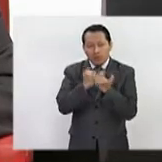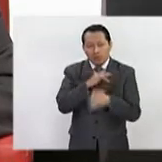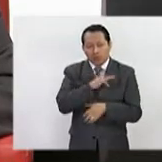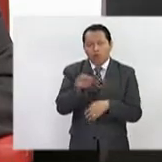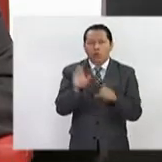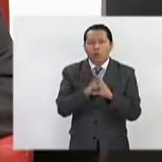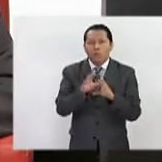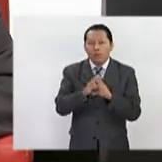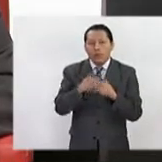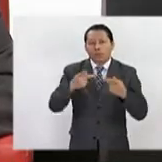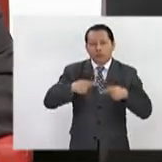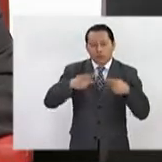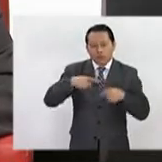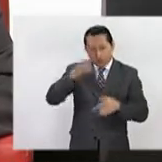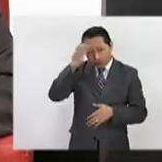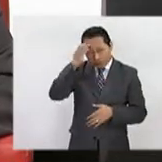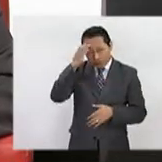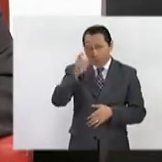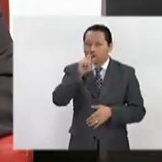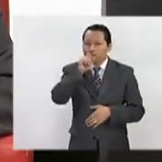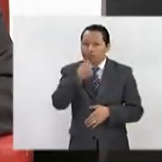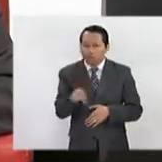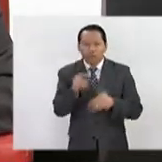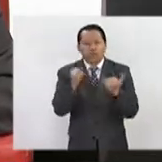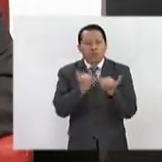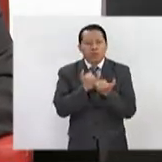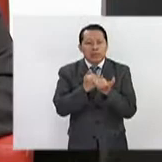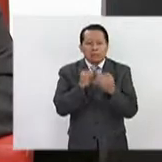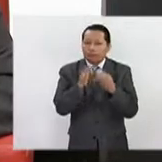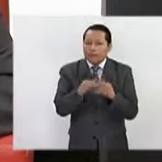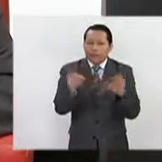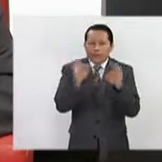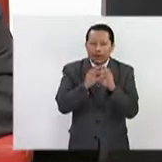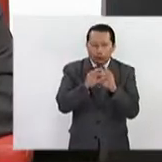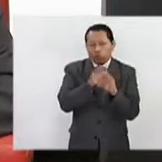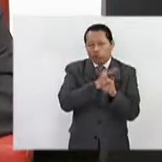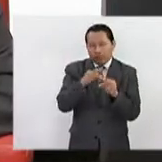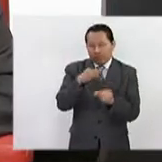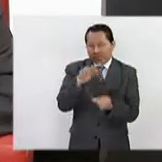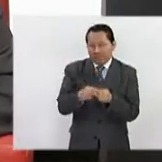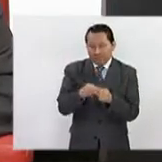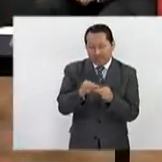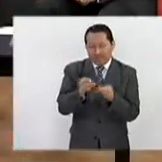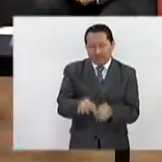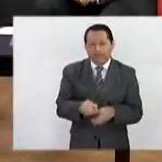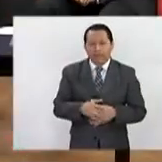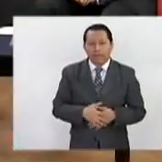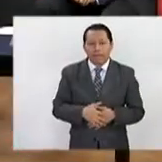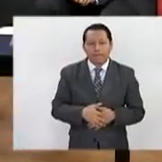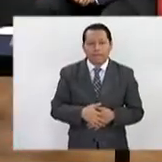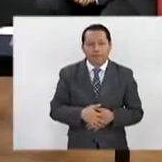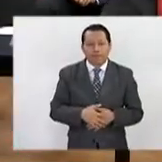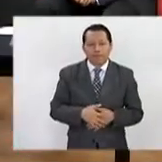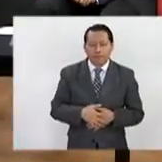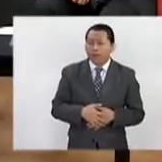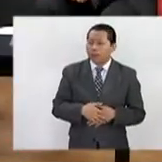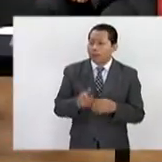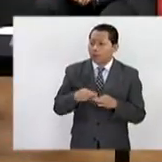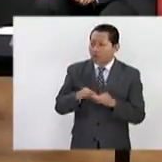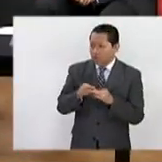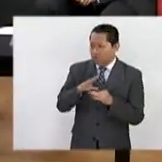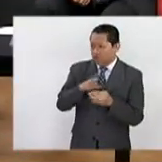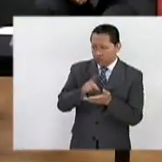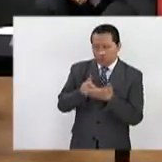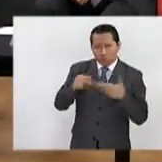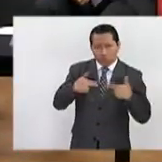manera que la gente los conozca y exija su cumplimiento, que es algo muy importante porque es la única manera de hacerlos eficaces. Ahora, creo que el compromiso de los derechos humanos es de